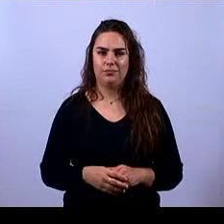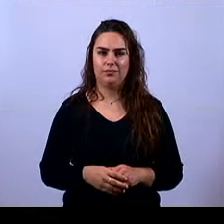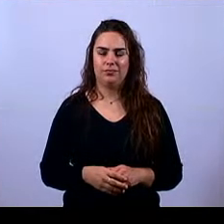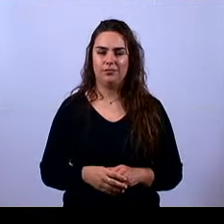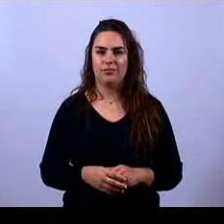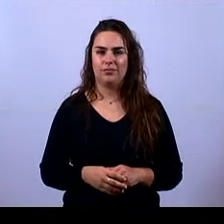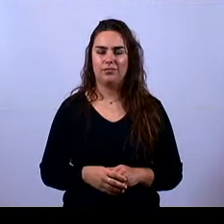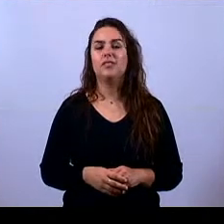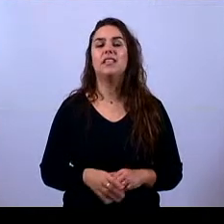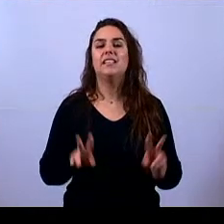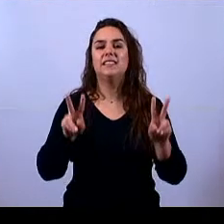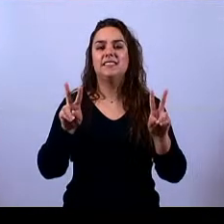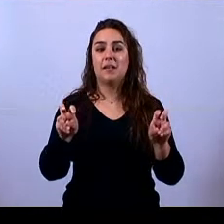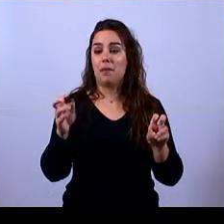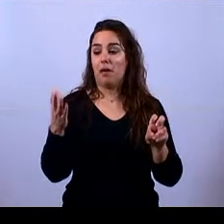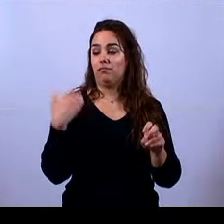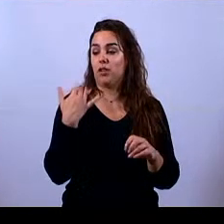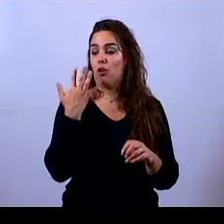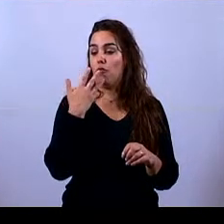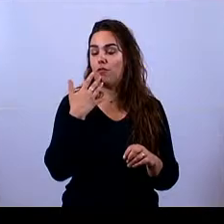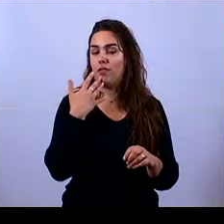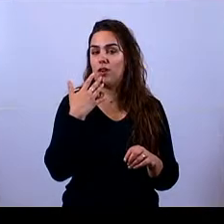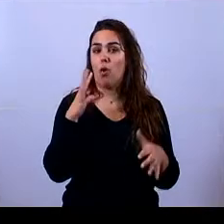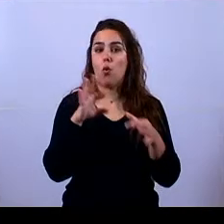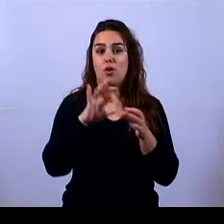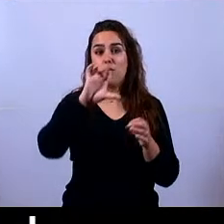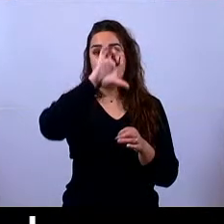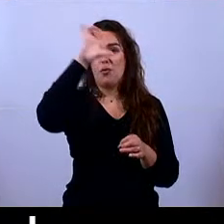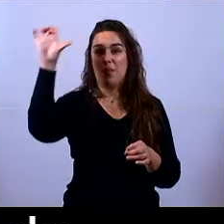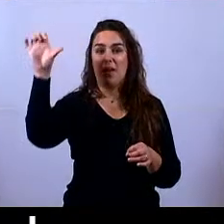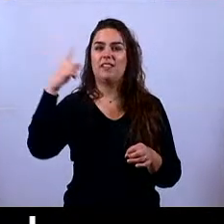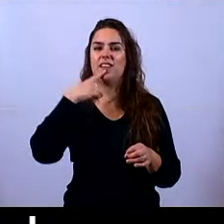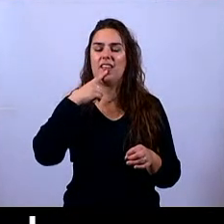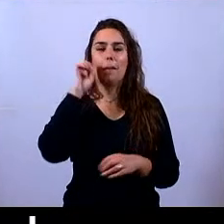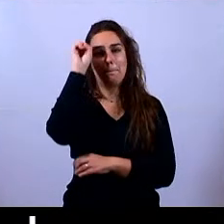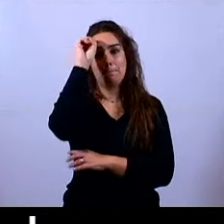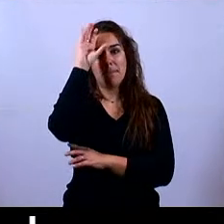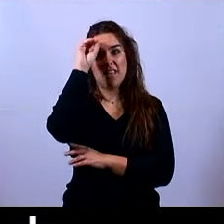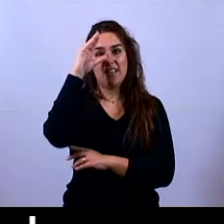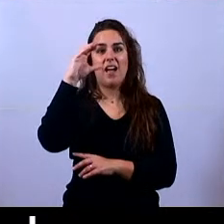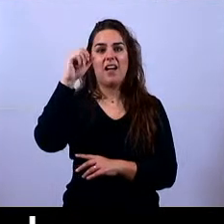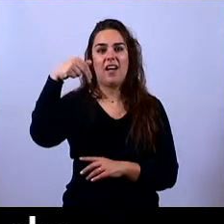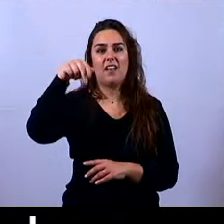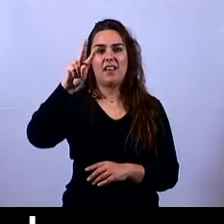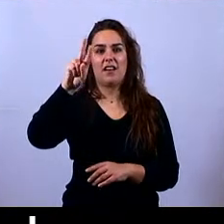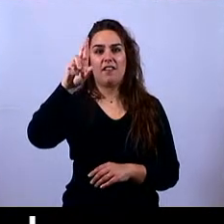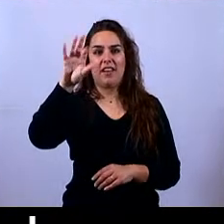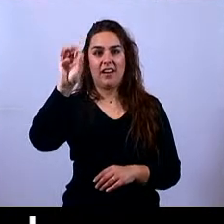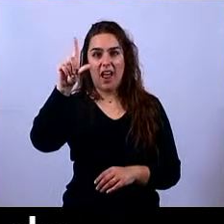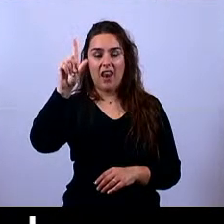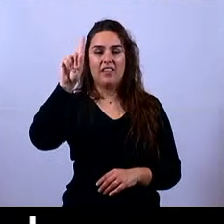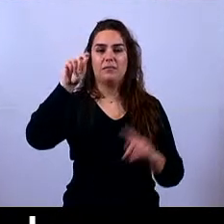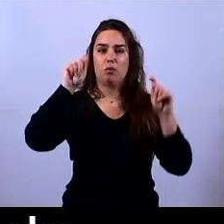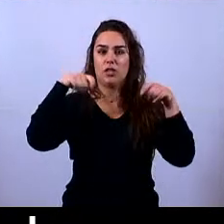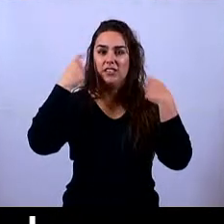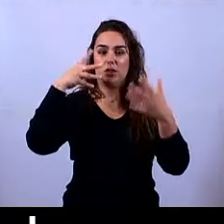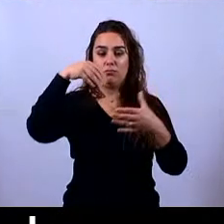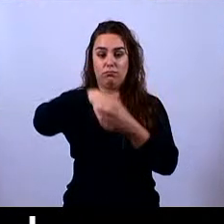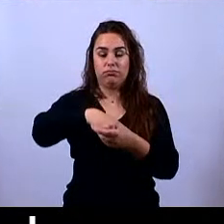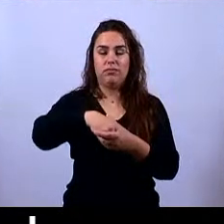por un asunto que acabamos de conocer, que la Unión Europea ha incluido las minas de Cañaveral y de Monesterio entre